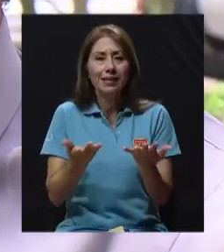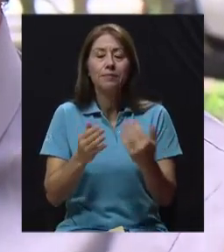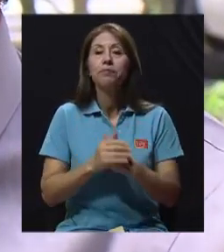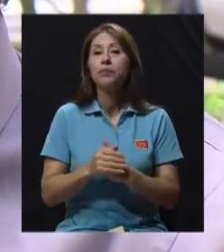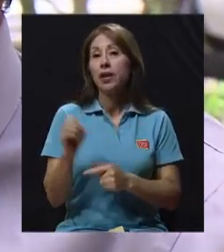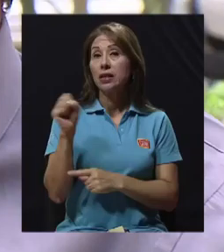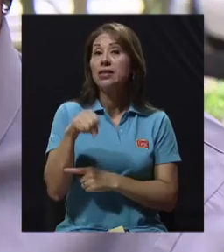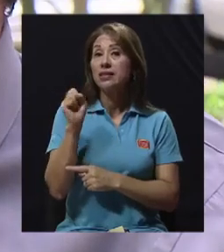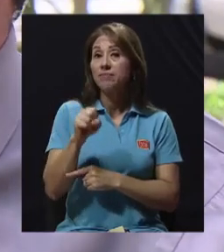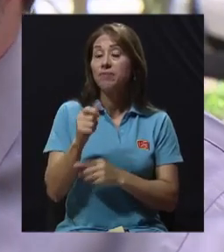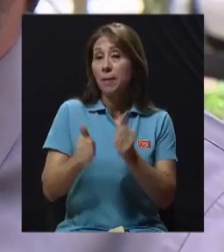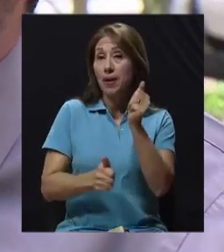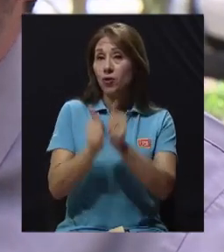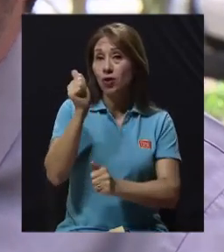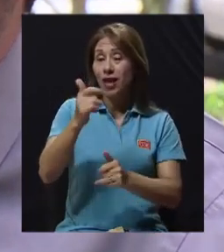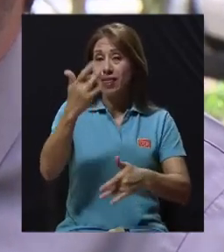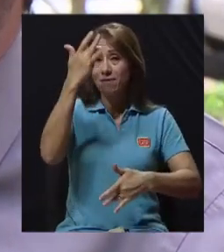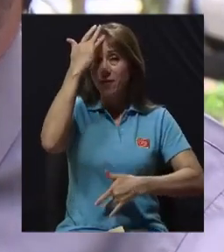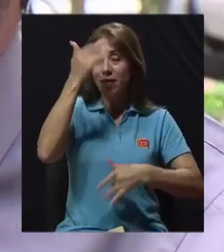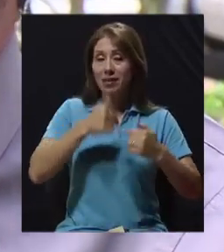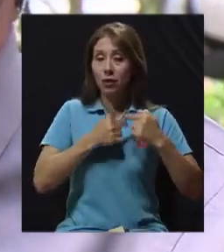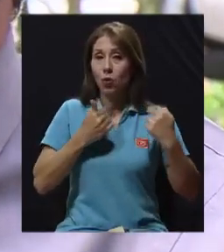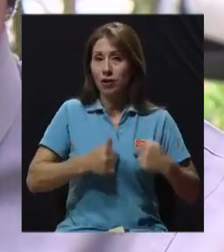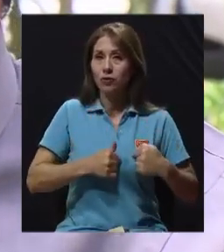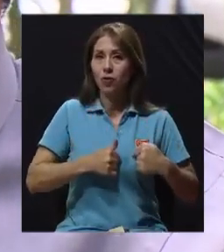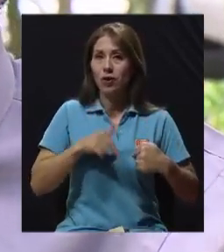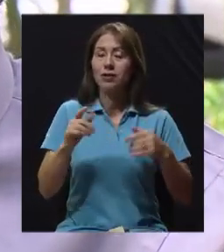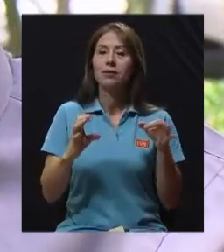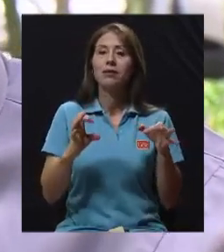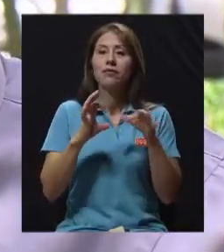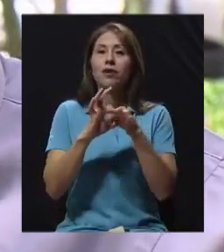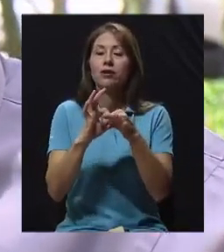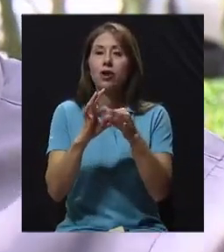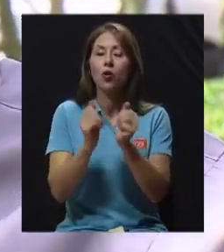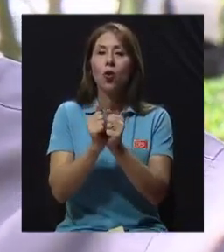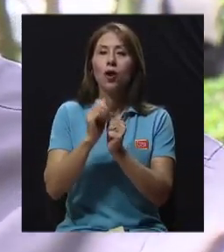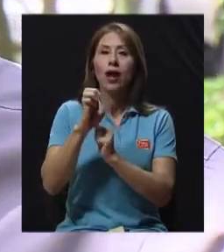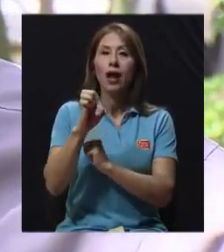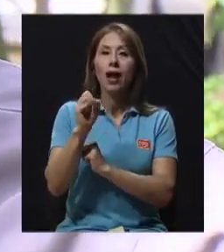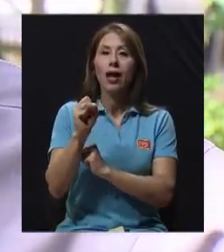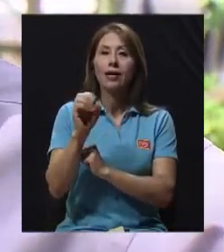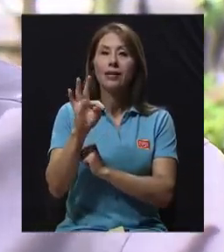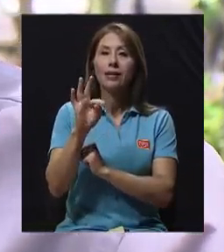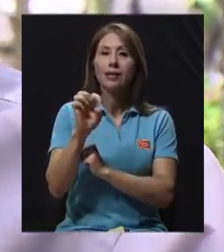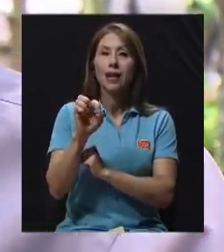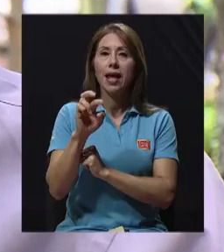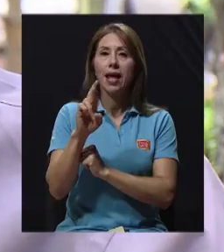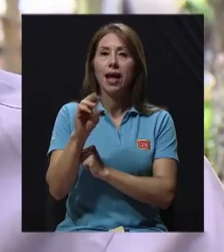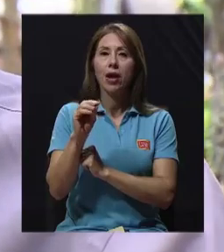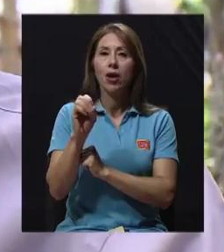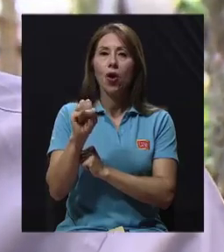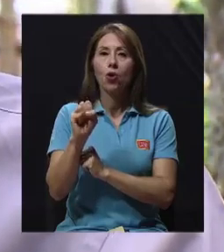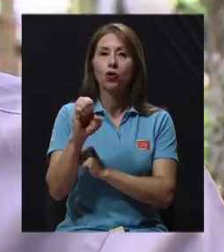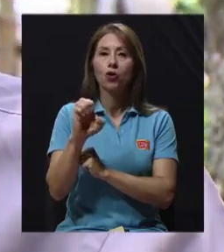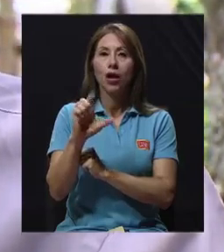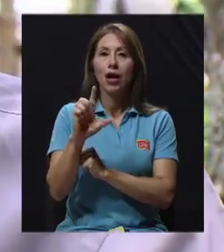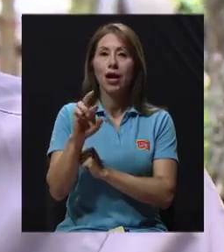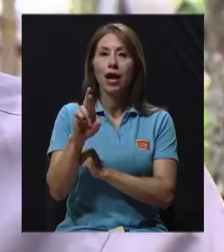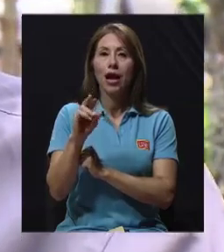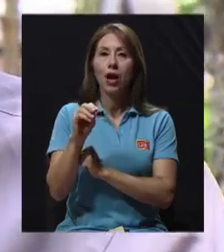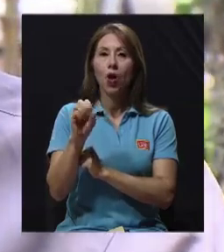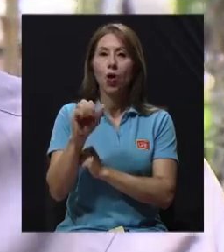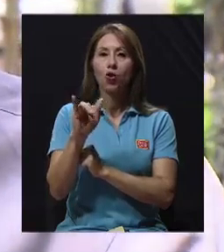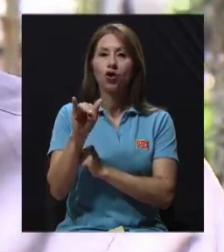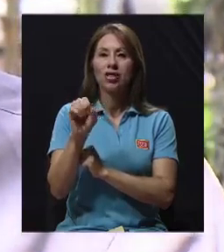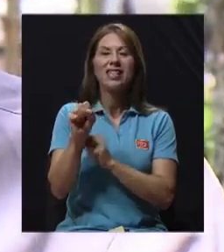la mayoría de enfermedades del corazón, digamos, o la mayor cantidad de enfermedades del corazón están relacionadas con la aterosclerosis. La aterosclerosis es el proceso